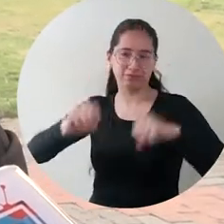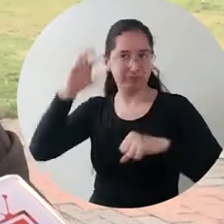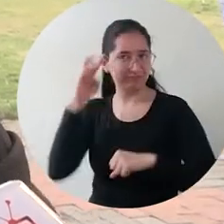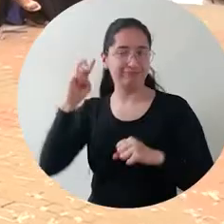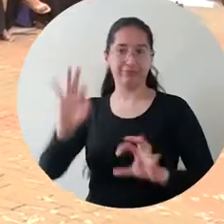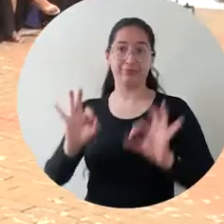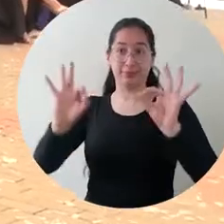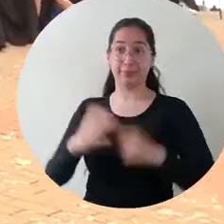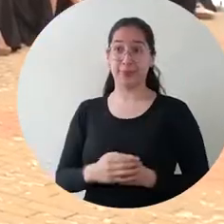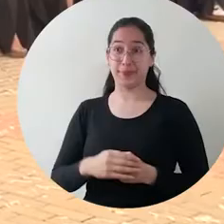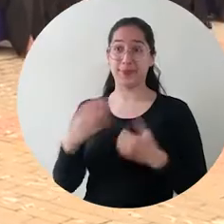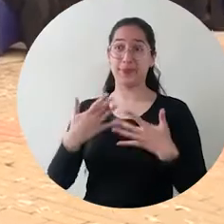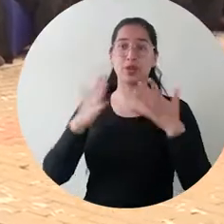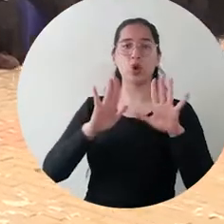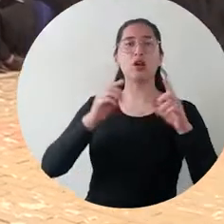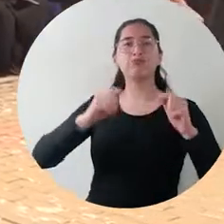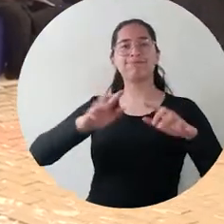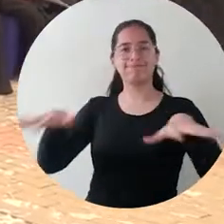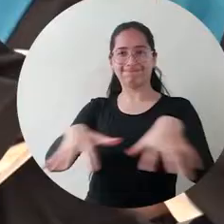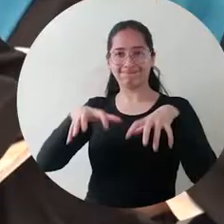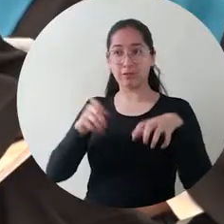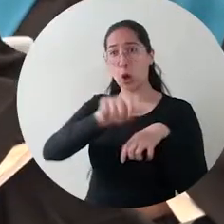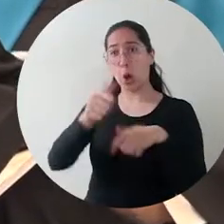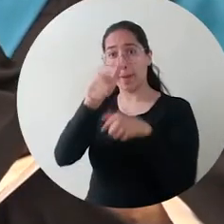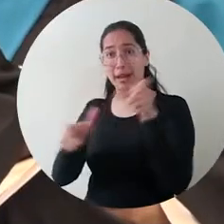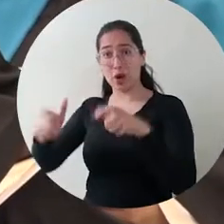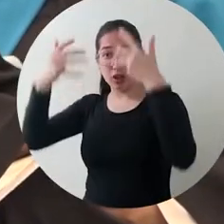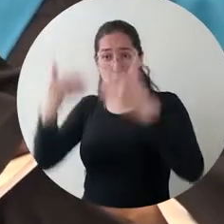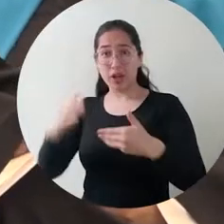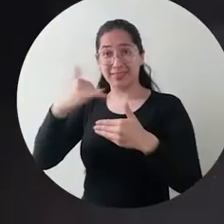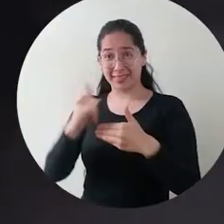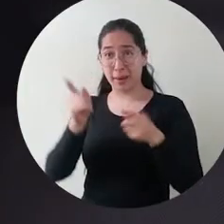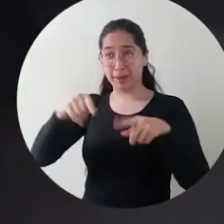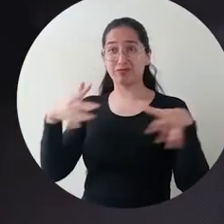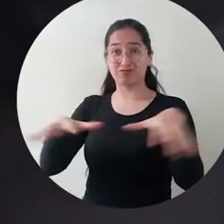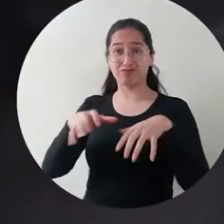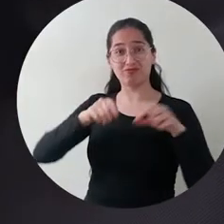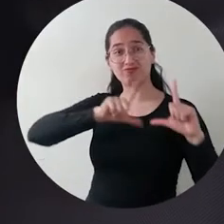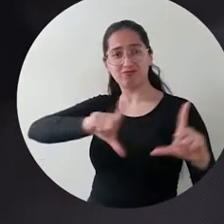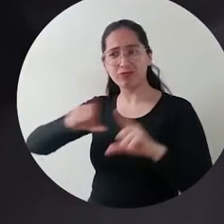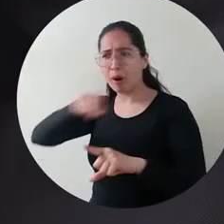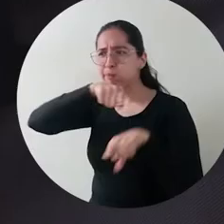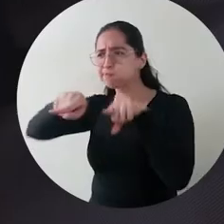excelente profesional. En la jornada de grados de Unimagdalena, otras 3 personas con discapacidad, para quienes